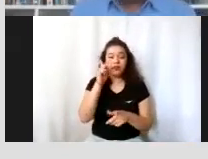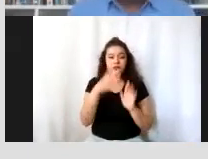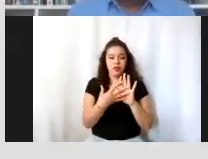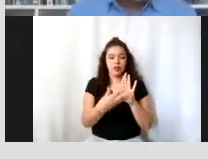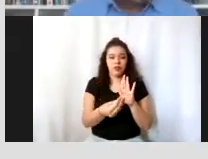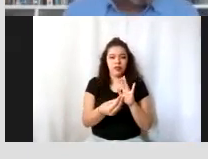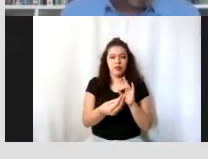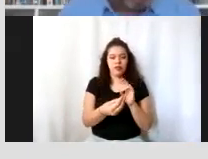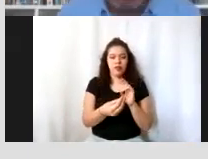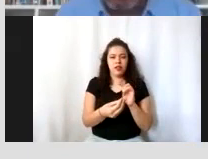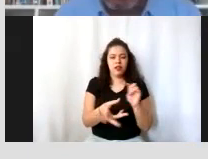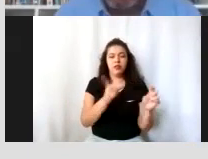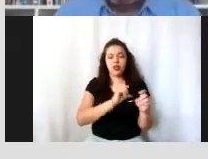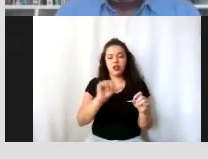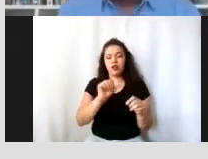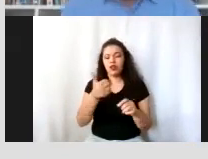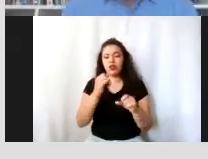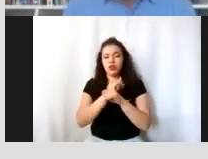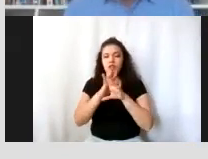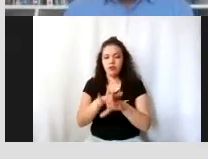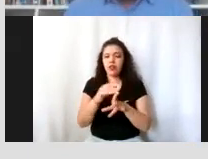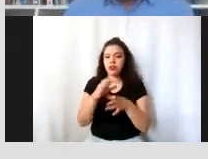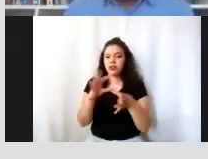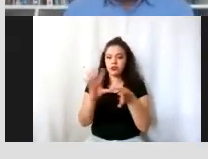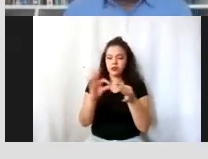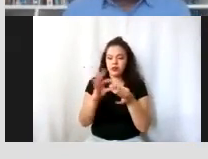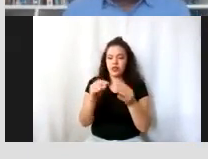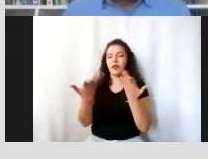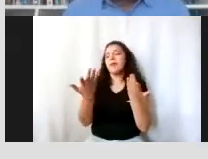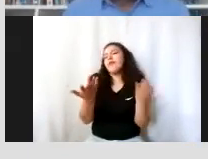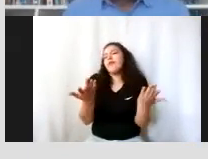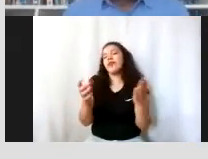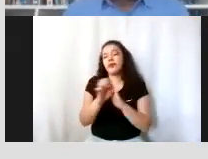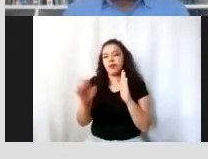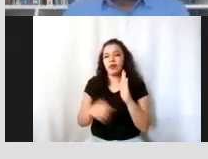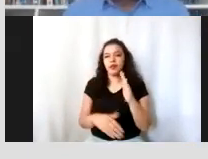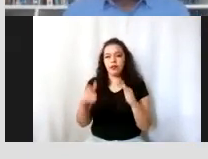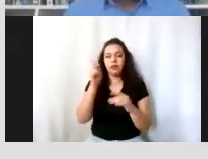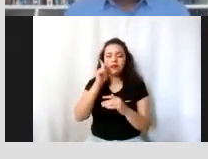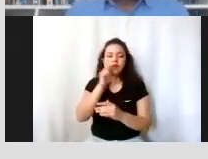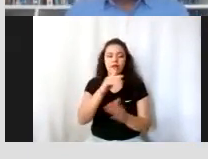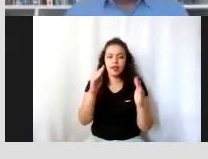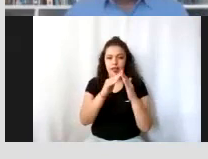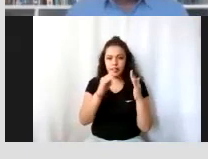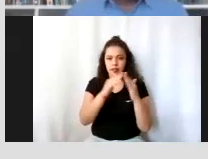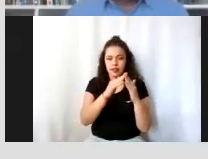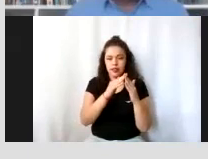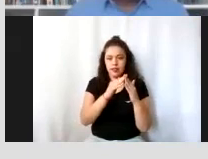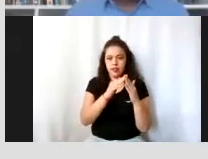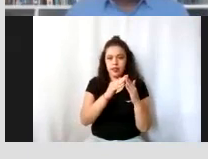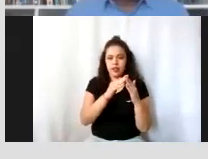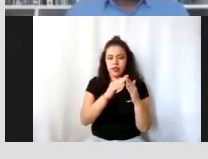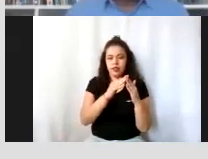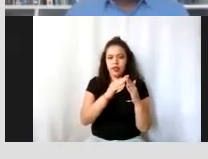puede revelar otro tipo de datos. Por ejemplo, comprobante de domicilio, yo entrego